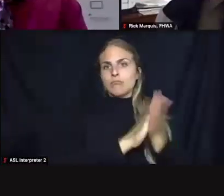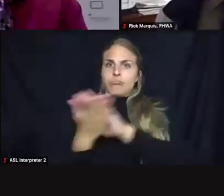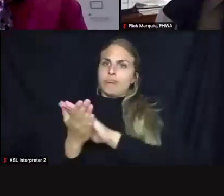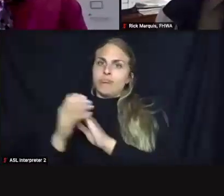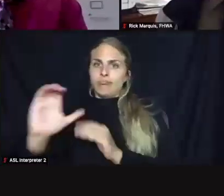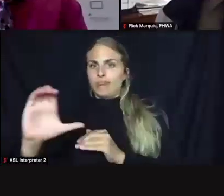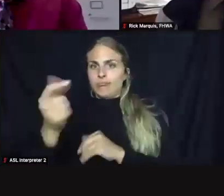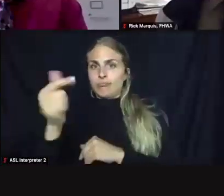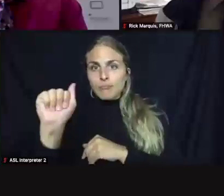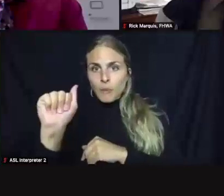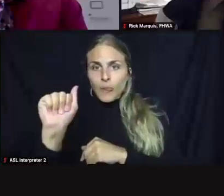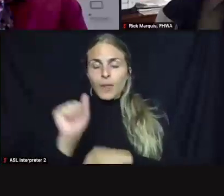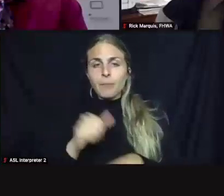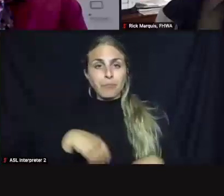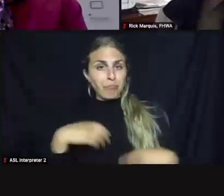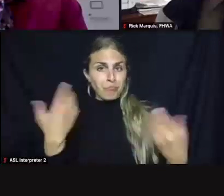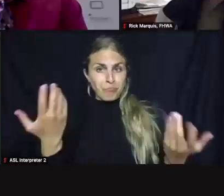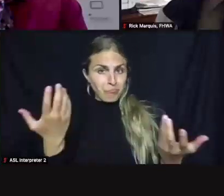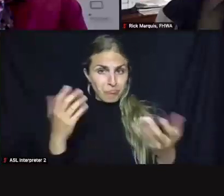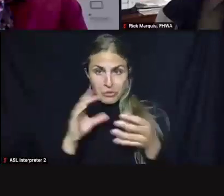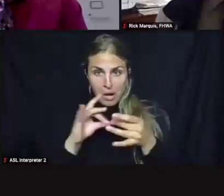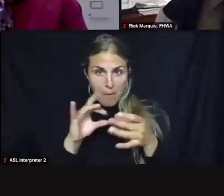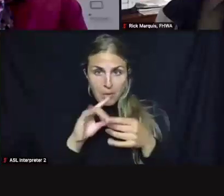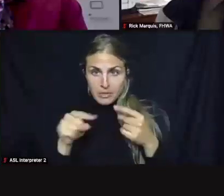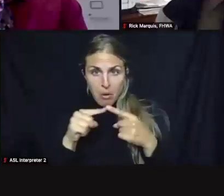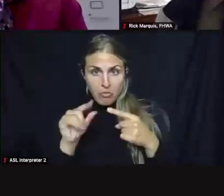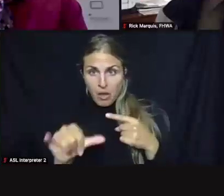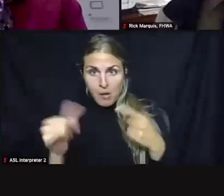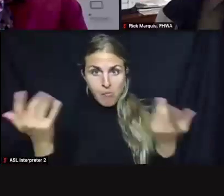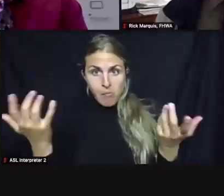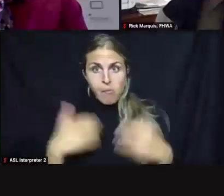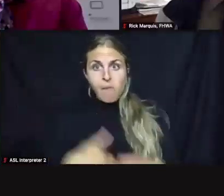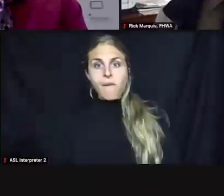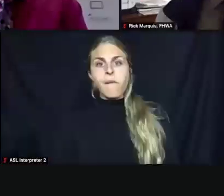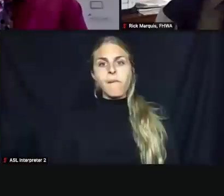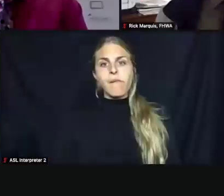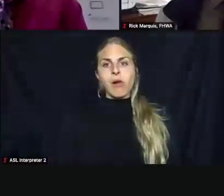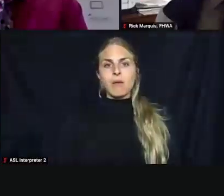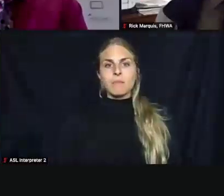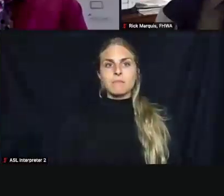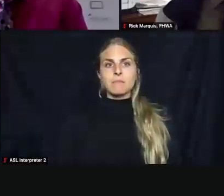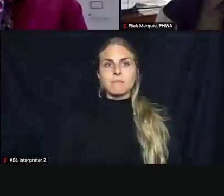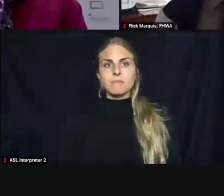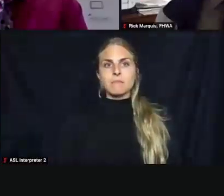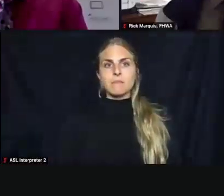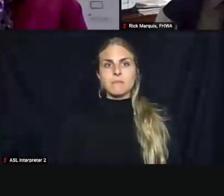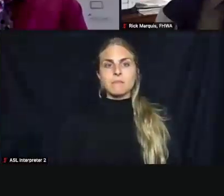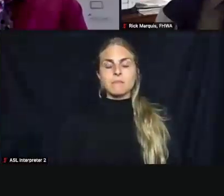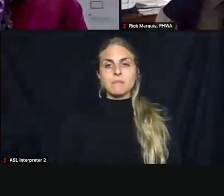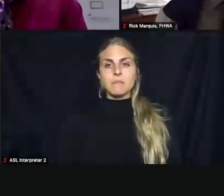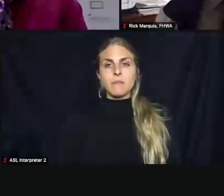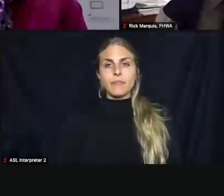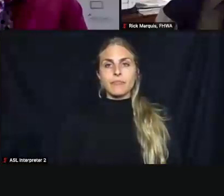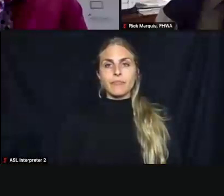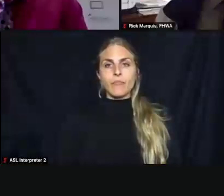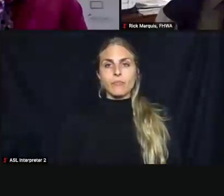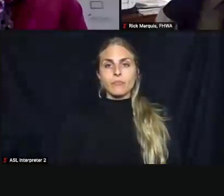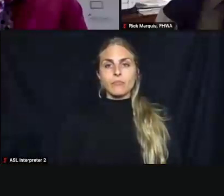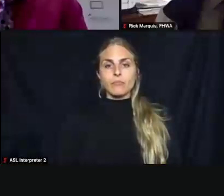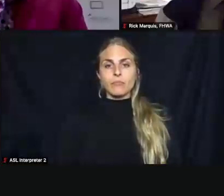Si usamos la alternativa de red comunitaria. Quería hacer comentarios, si pueden hacer comentarios sobre